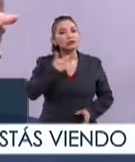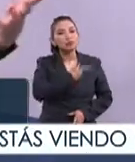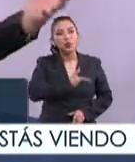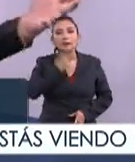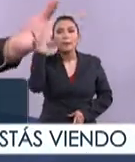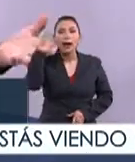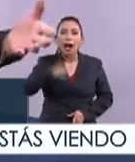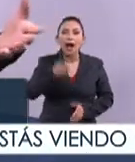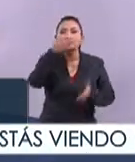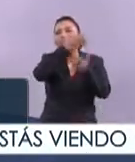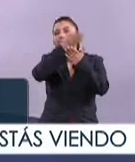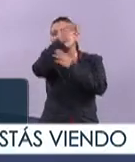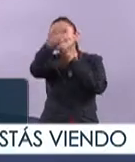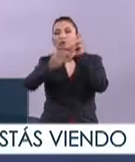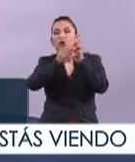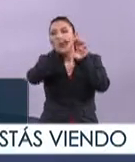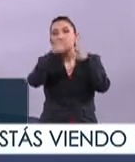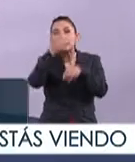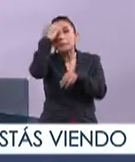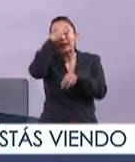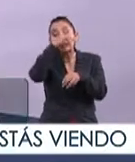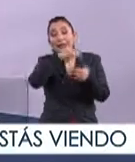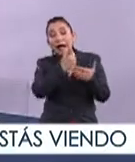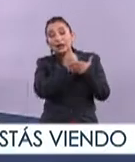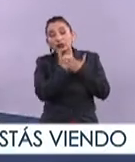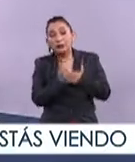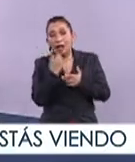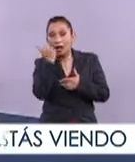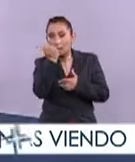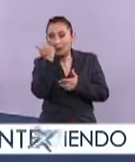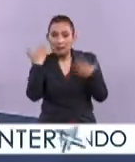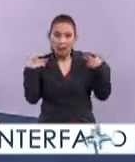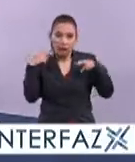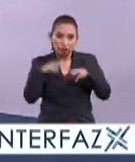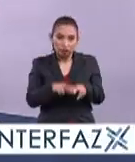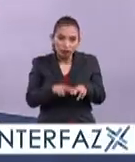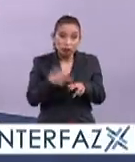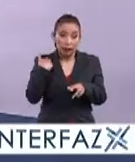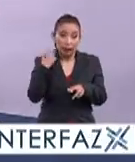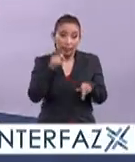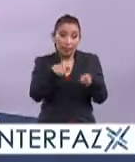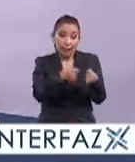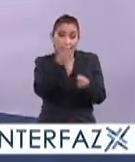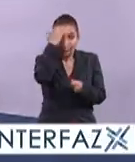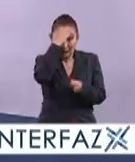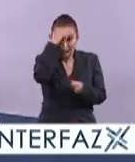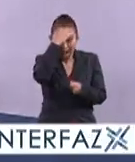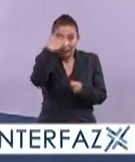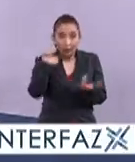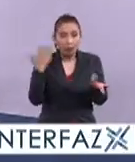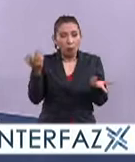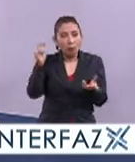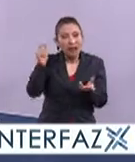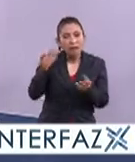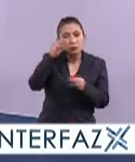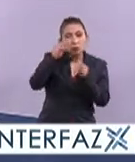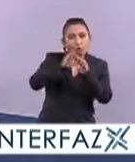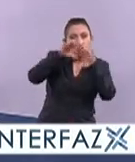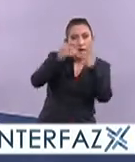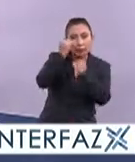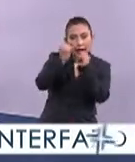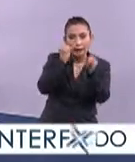encanta viajar además por el mundo a través de la experiencia de los estudiantes y los académicos que tienen experiencias de carácter global